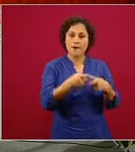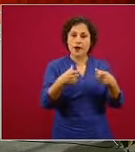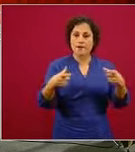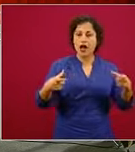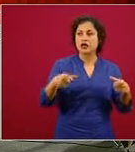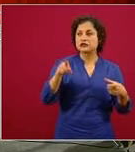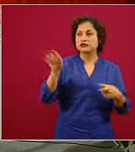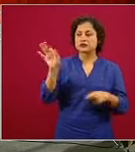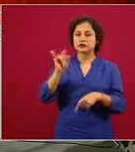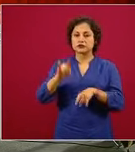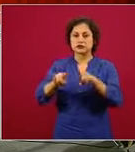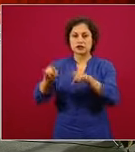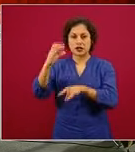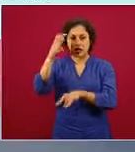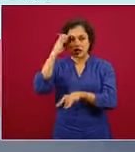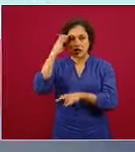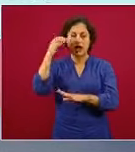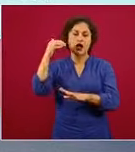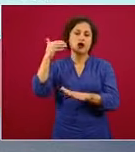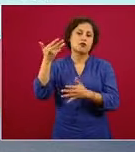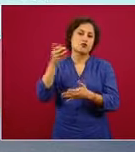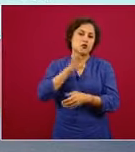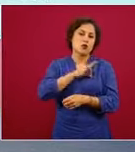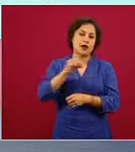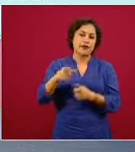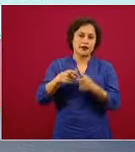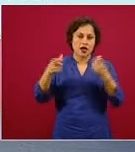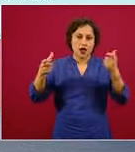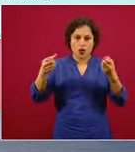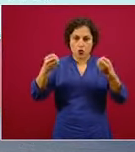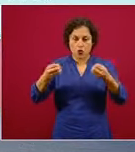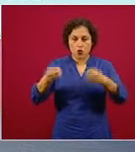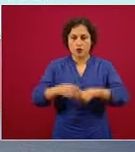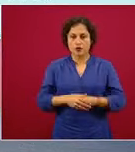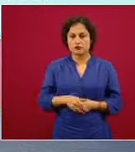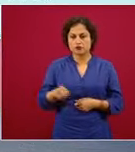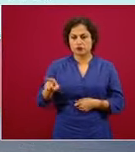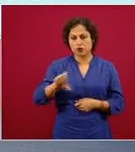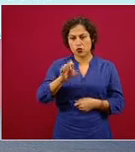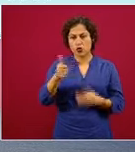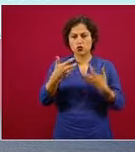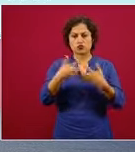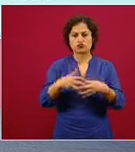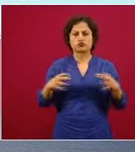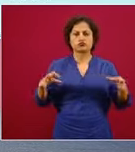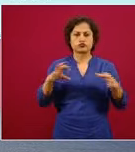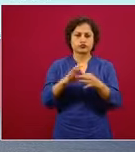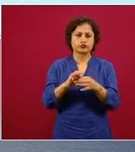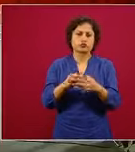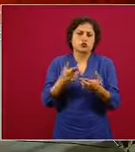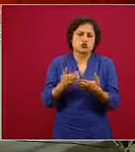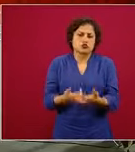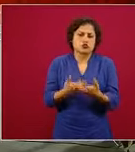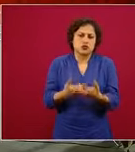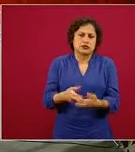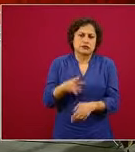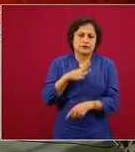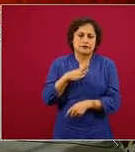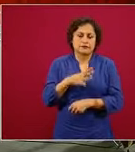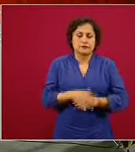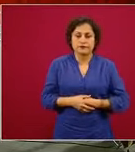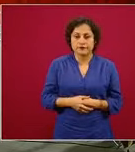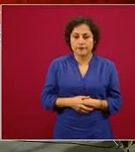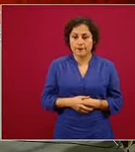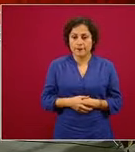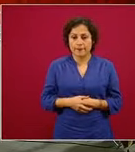también incrementarse. En el caso de camas con ventilador, sin mayor problema, la ocupación es bastante baja. Veamos la siguiente